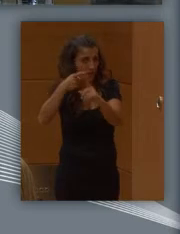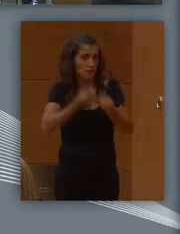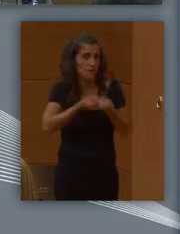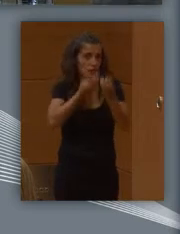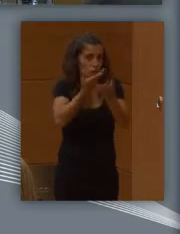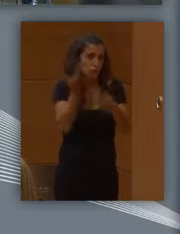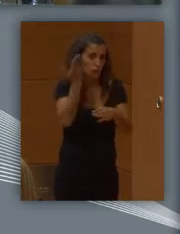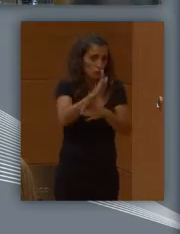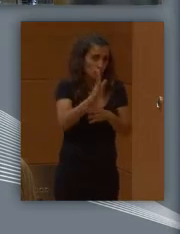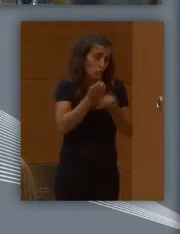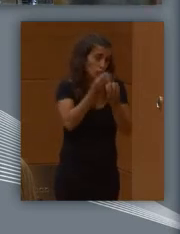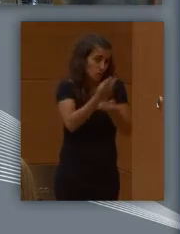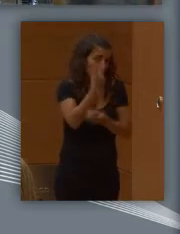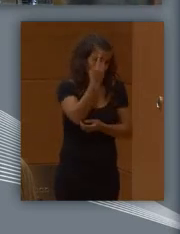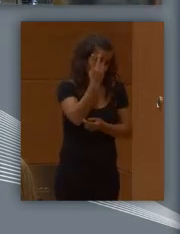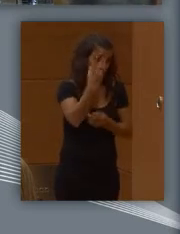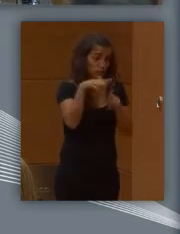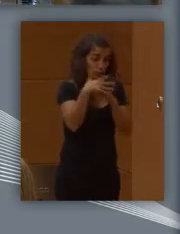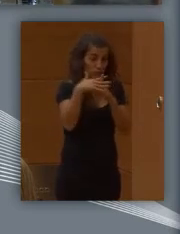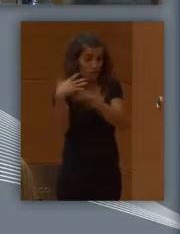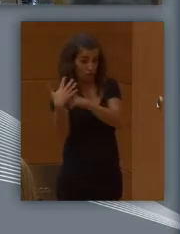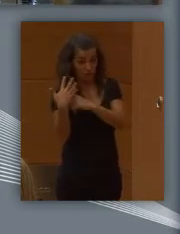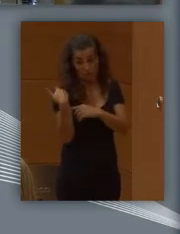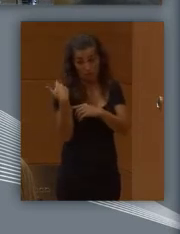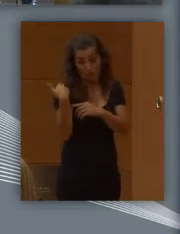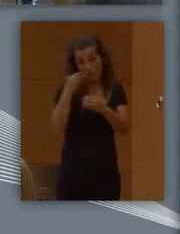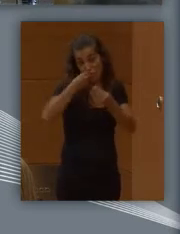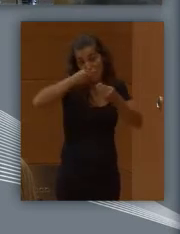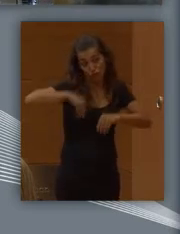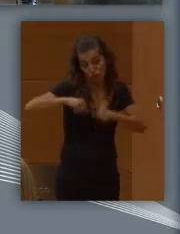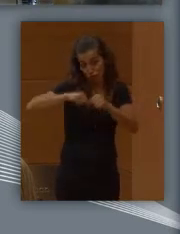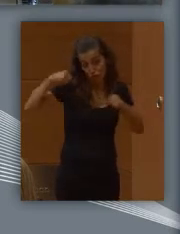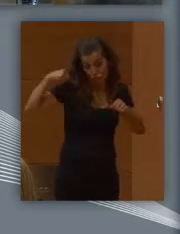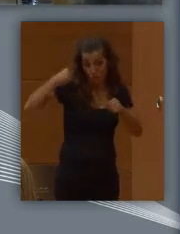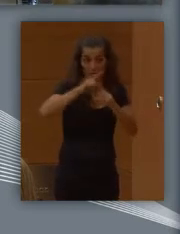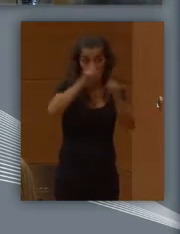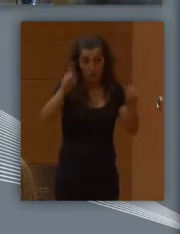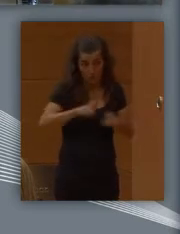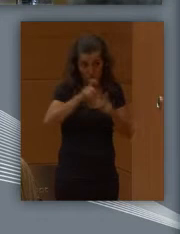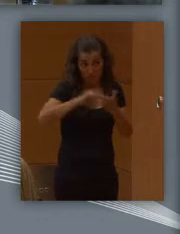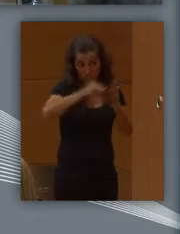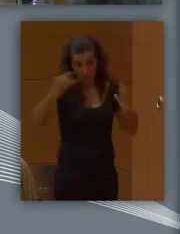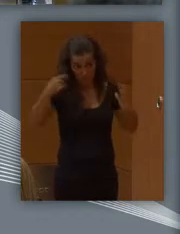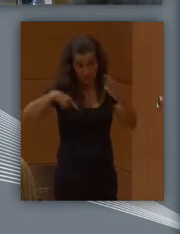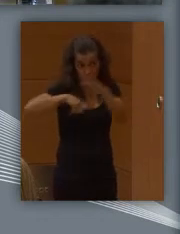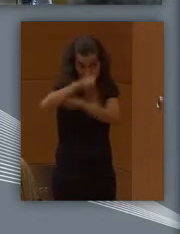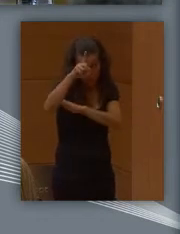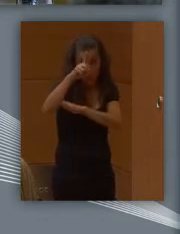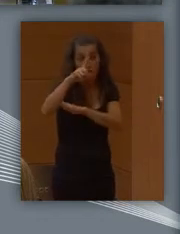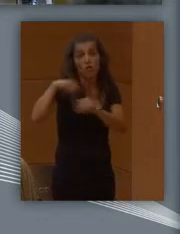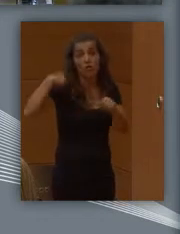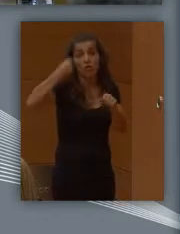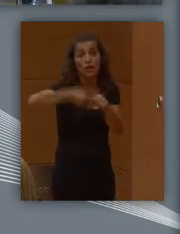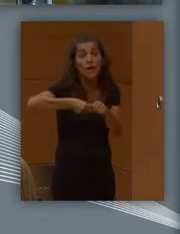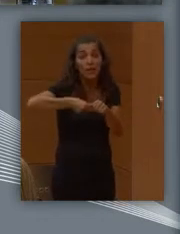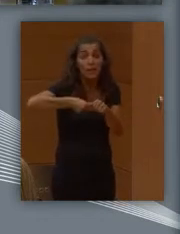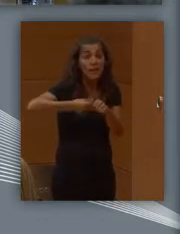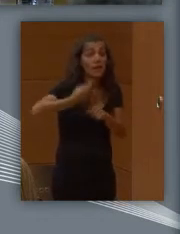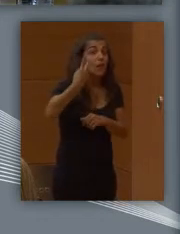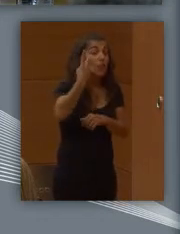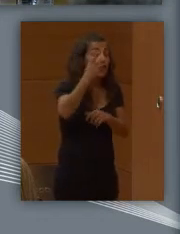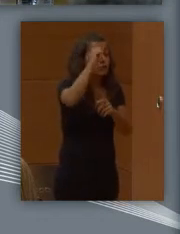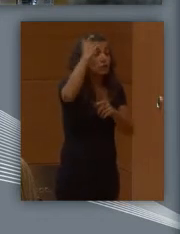creo, fundamentales en la historia reciente de la informática, de la tecnología, en que estos dos